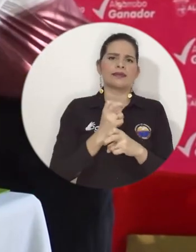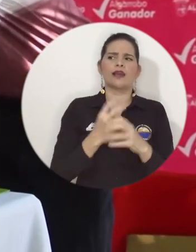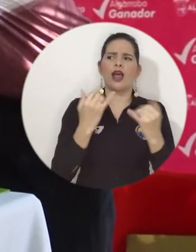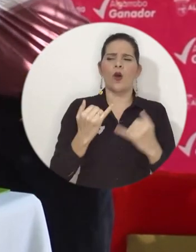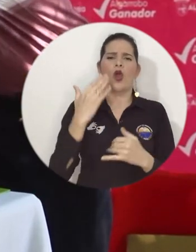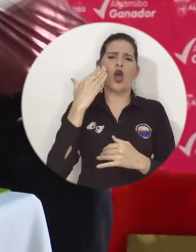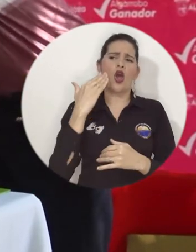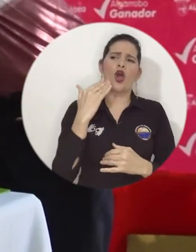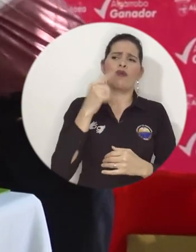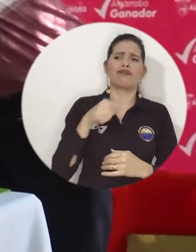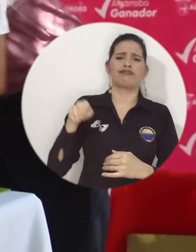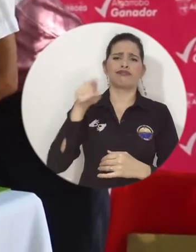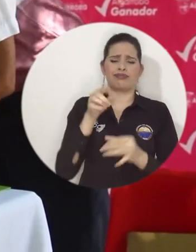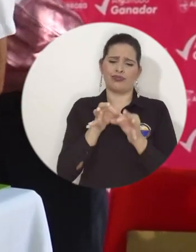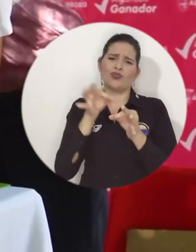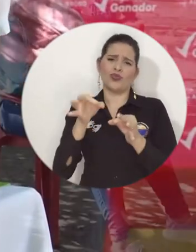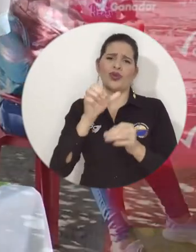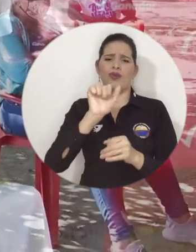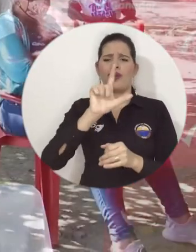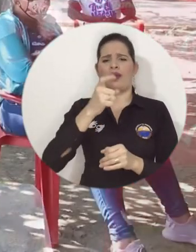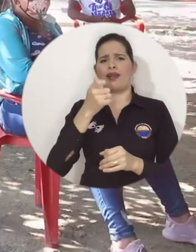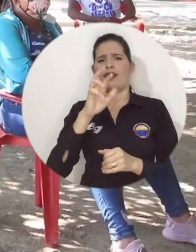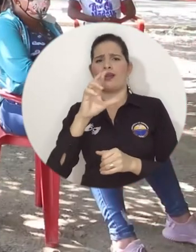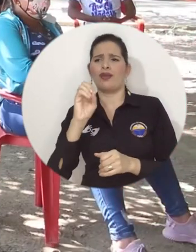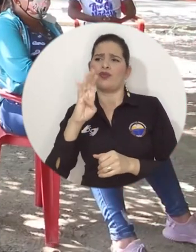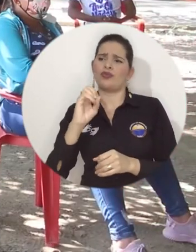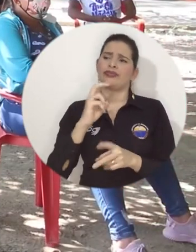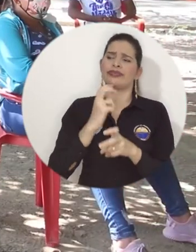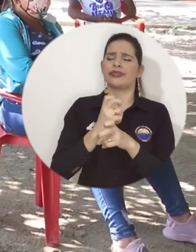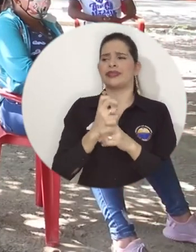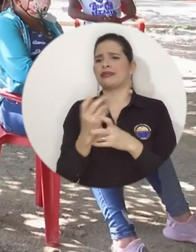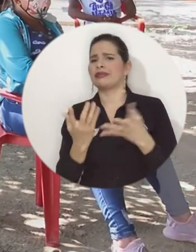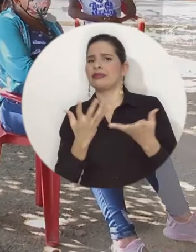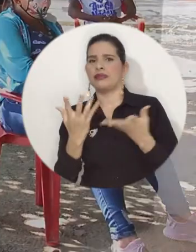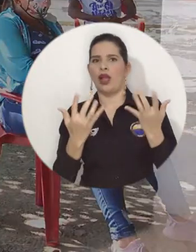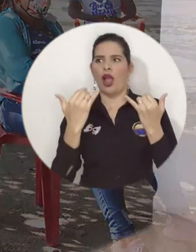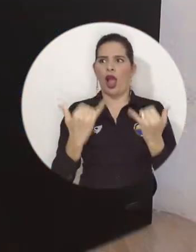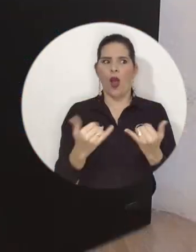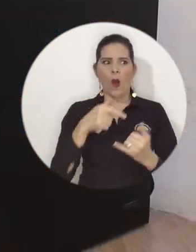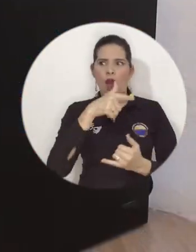al municipio, al territorio, que es lo que realmente quiere la universidad.